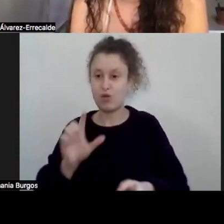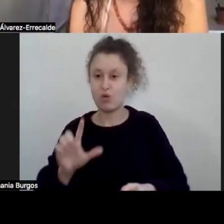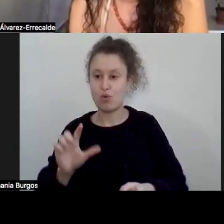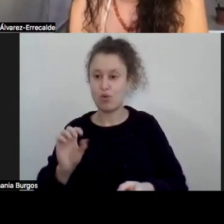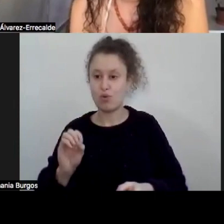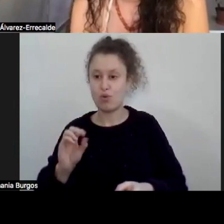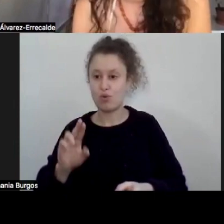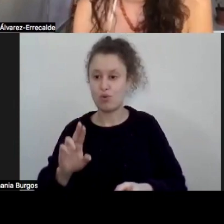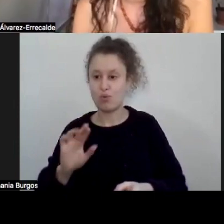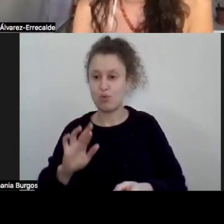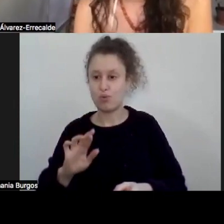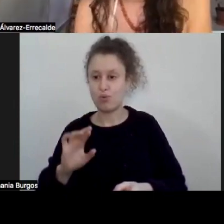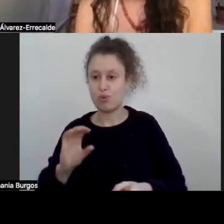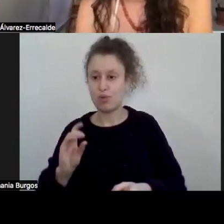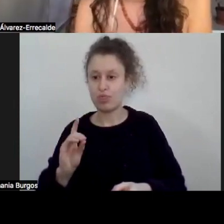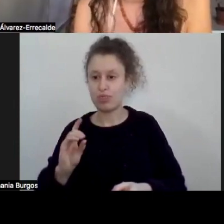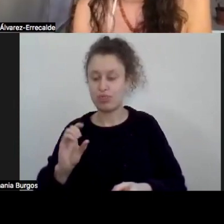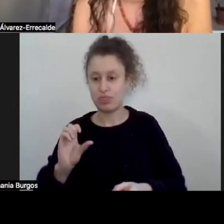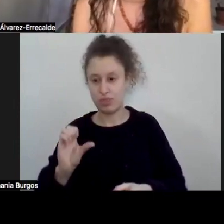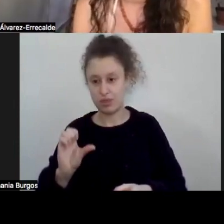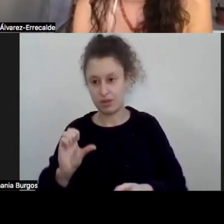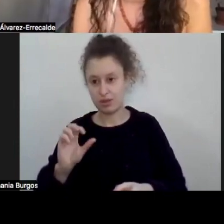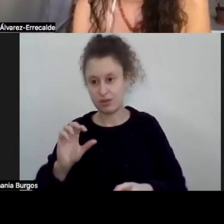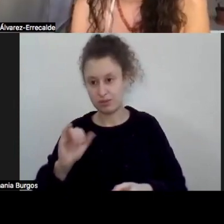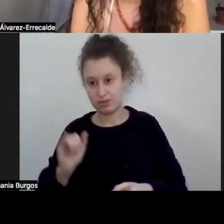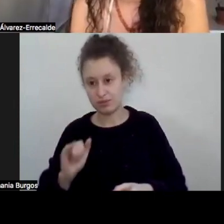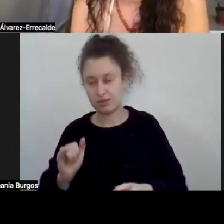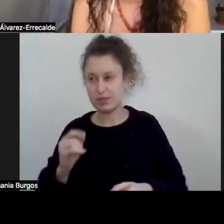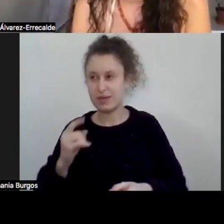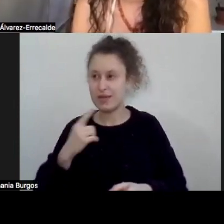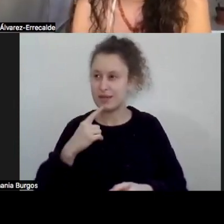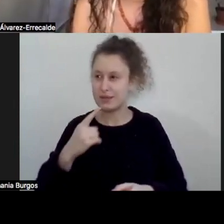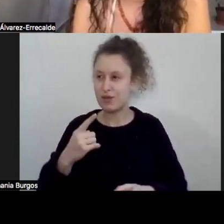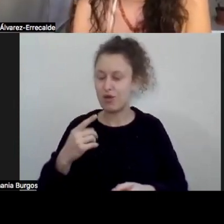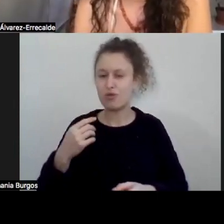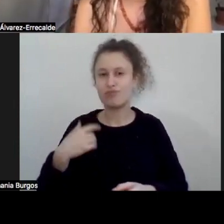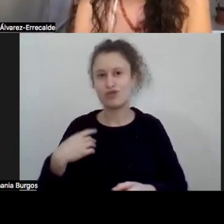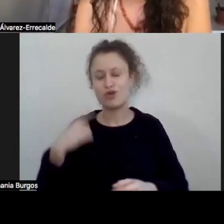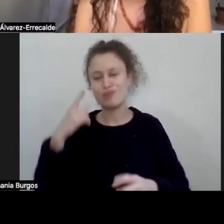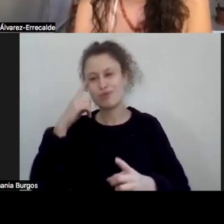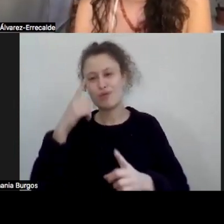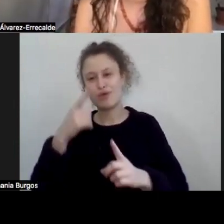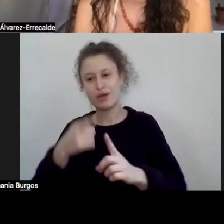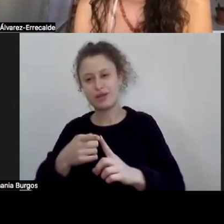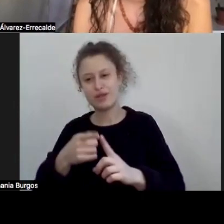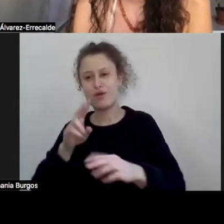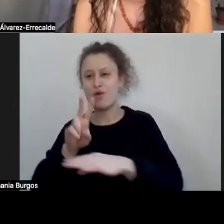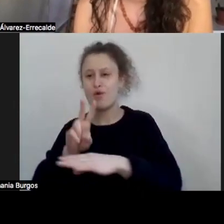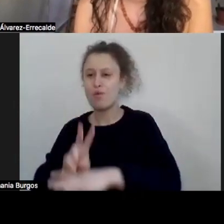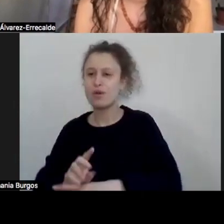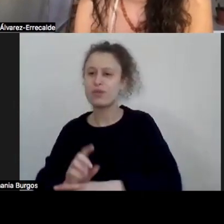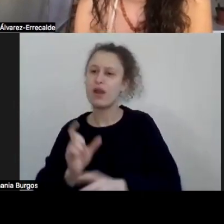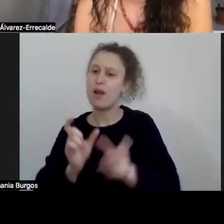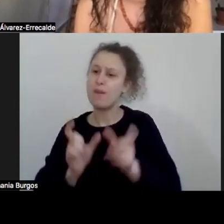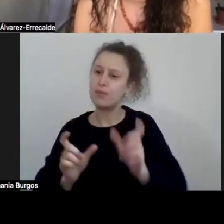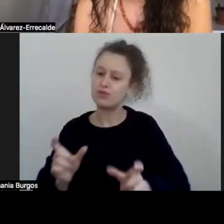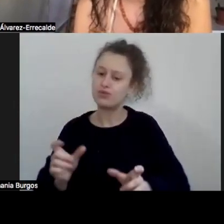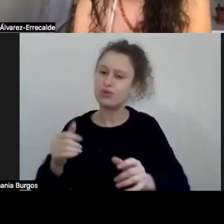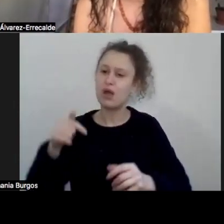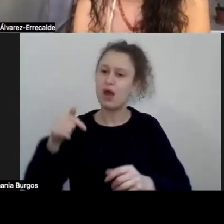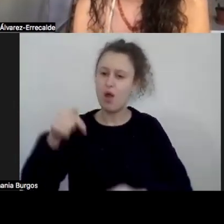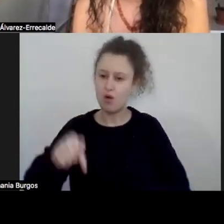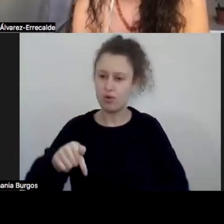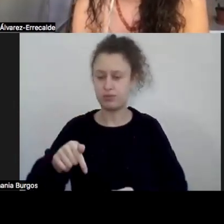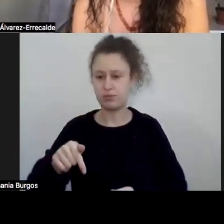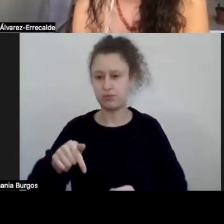hoy. Y me pareció una gran lección de humanidad, ¿no? El poder evitar cualquier tipo de prejuicios a la hora de a quién